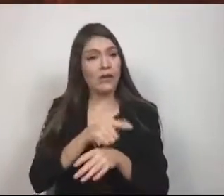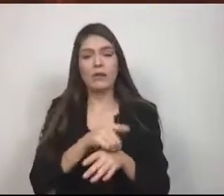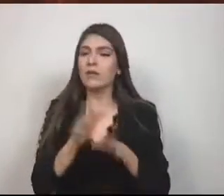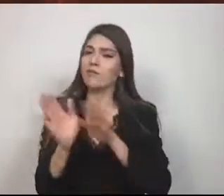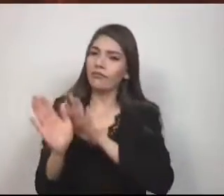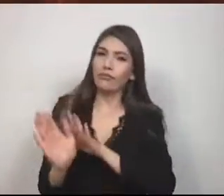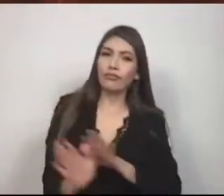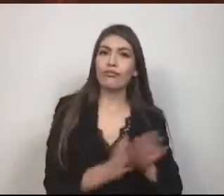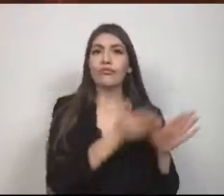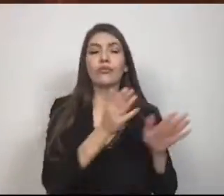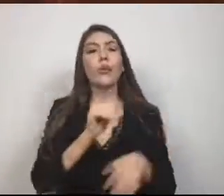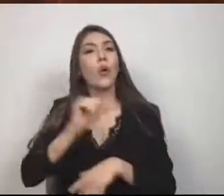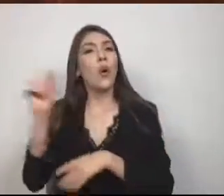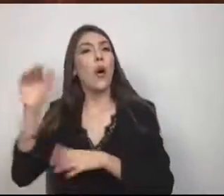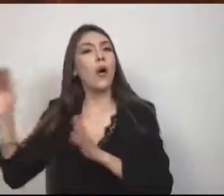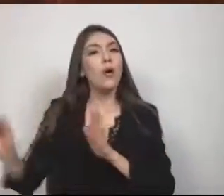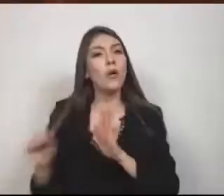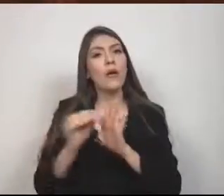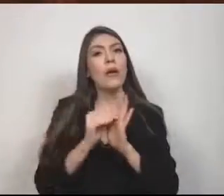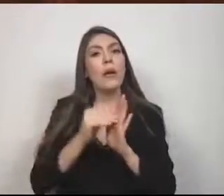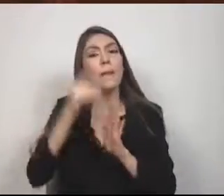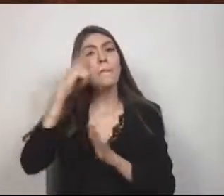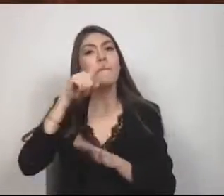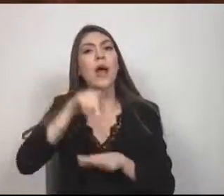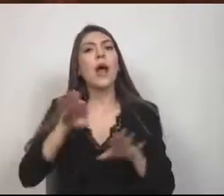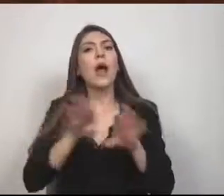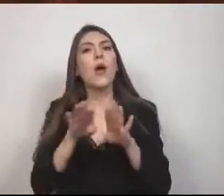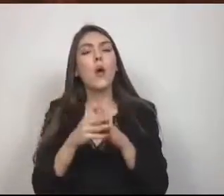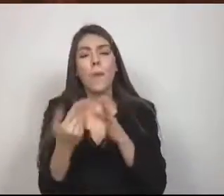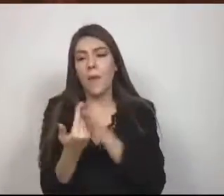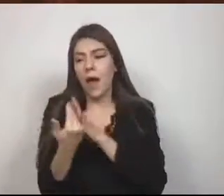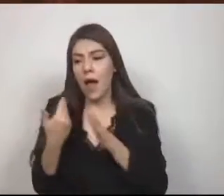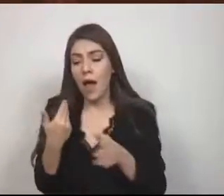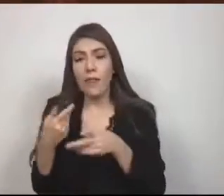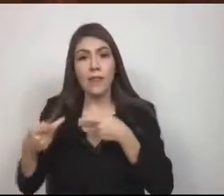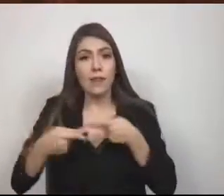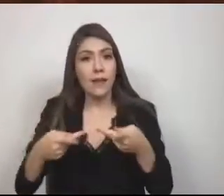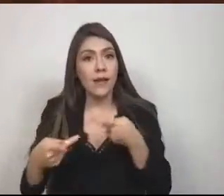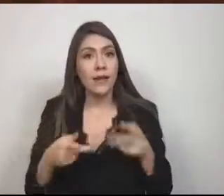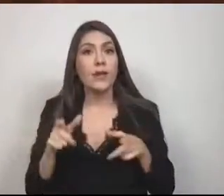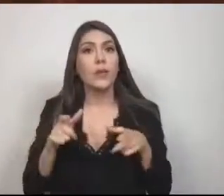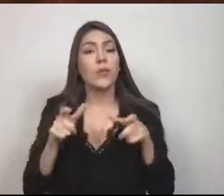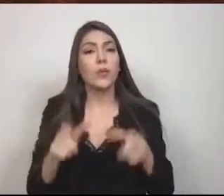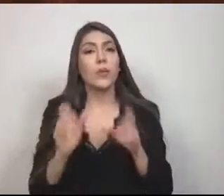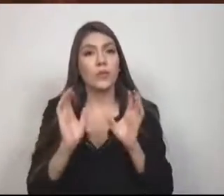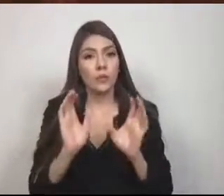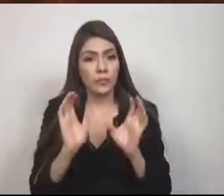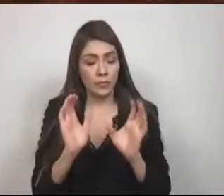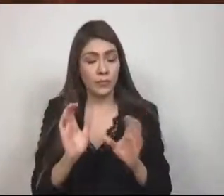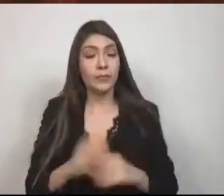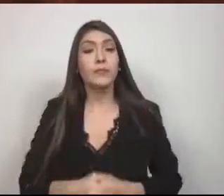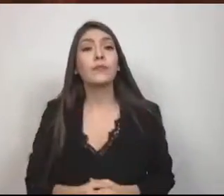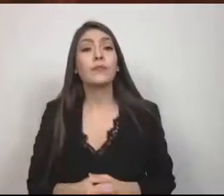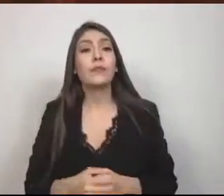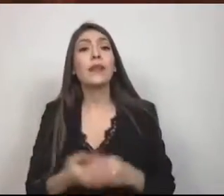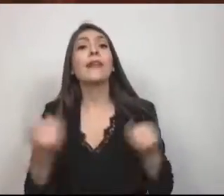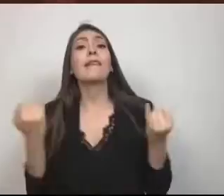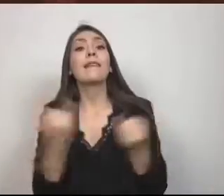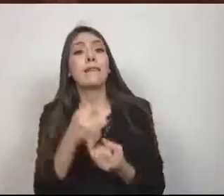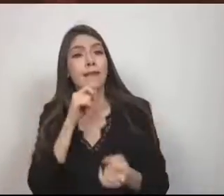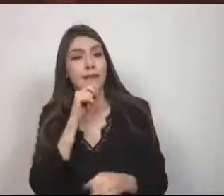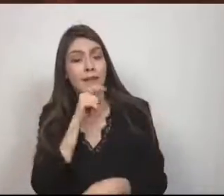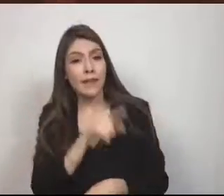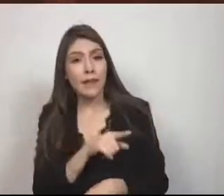emergencia, preventivas y de naturaleza civil. También deja atrás la